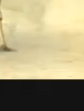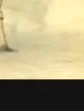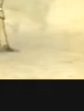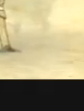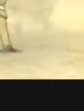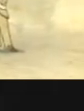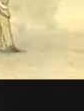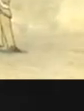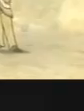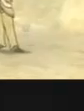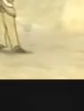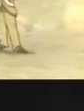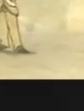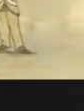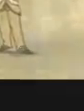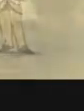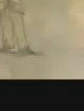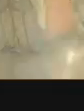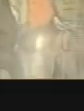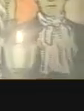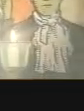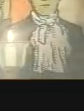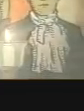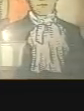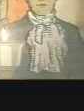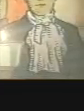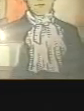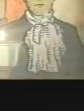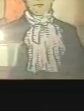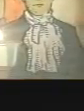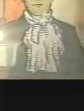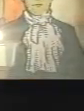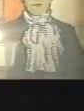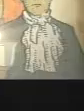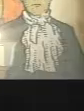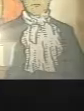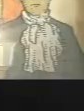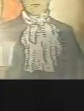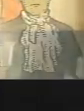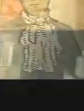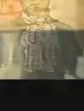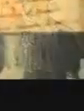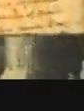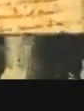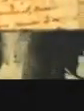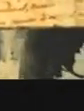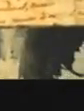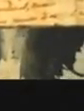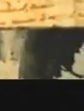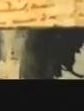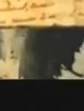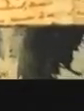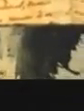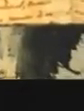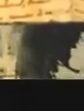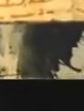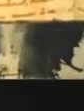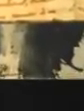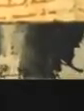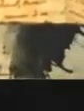1810, el bravo pueblo se levantó contra el dominio imperial español. Un año más tarde, el 5